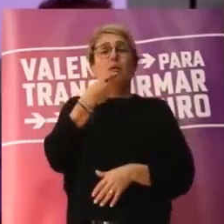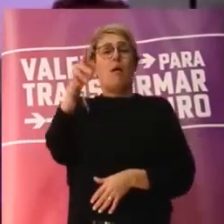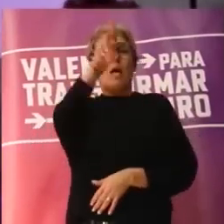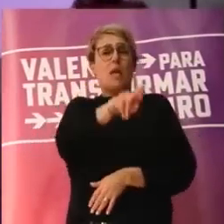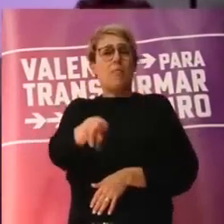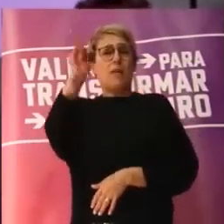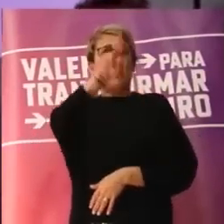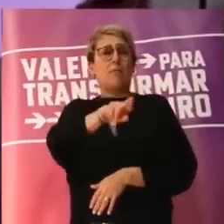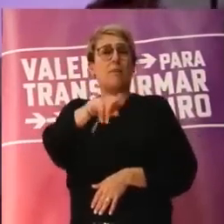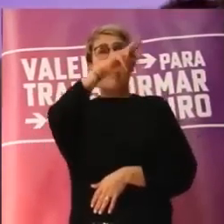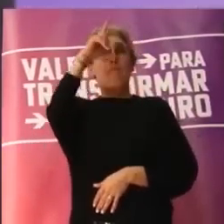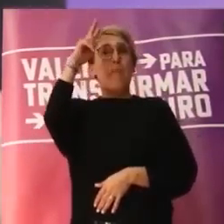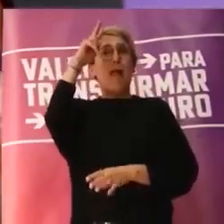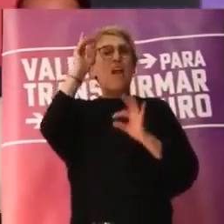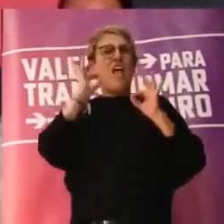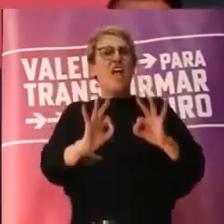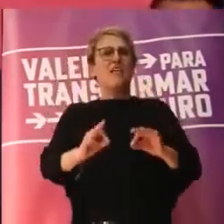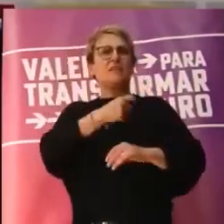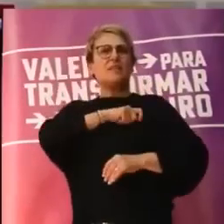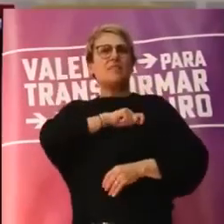es España.